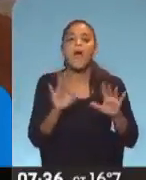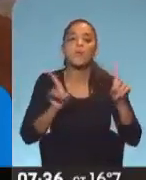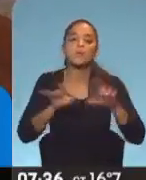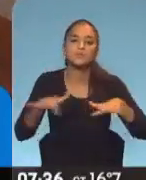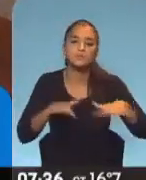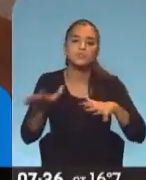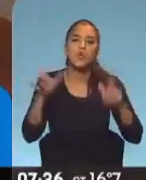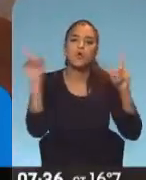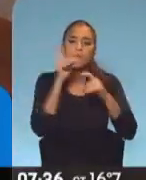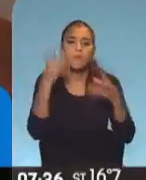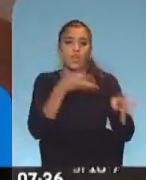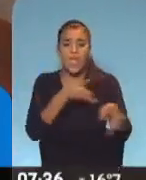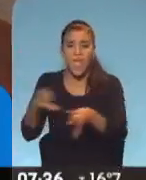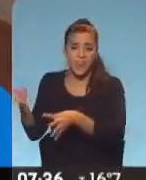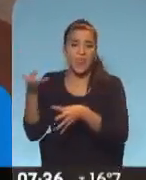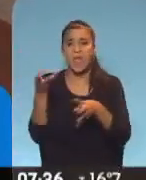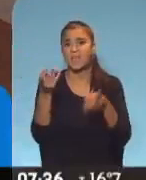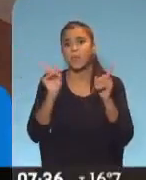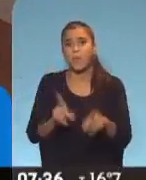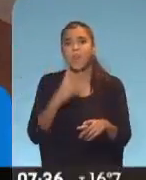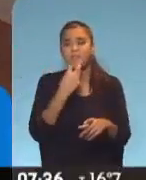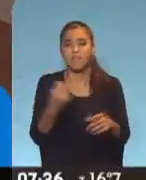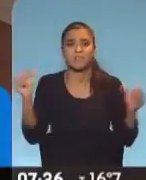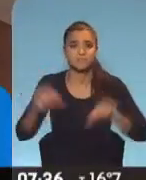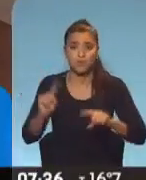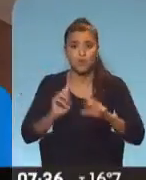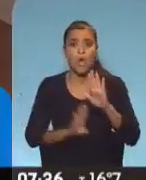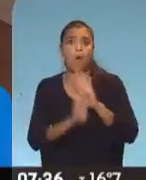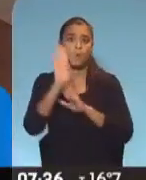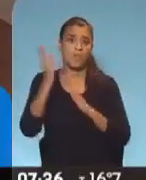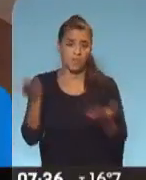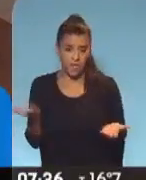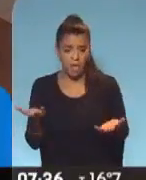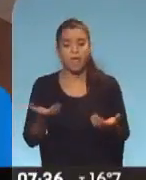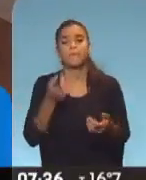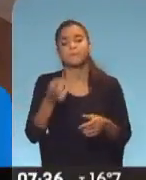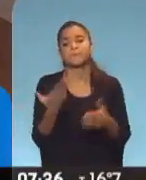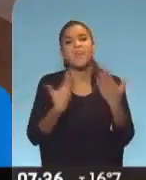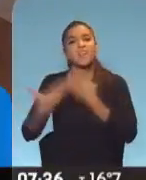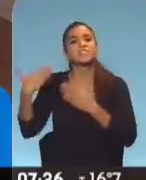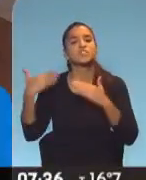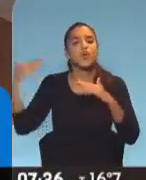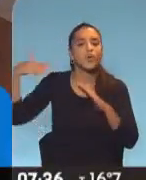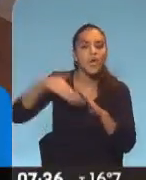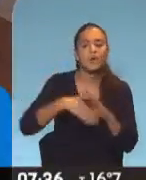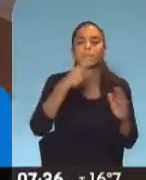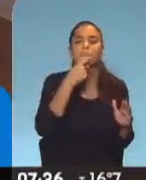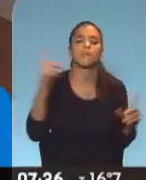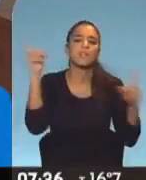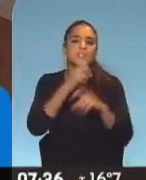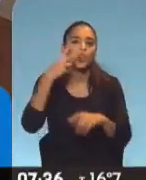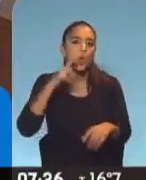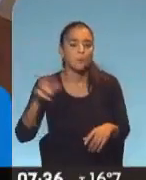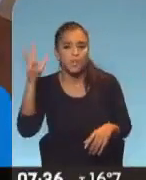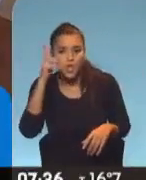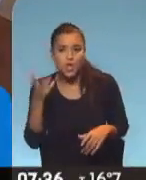de mucho conflicto, pero en las guerras no cae la demanda de energía, por el contrario, entonces aumenta. Justamente al contrario, claro. En las recesiones cae, que yo en la crisis del 2008, en la crisis del 29,